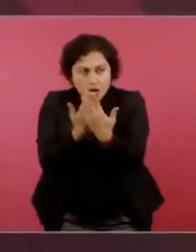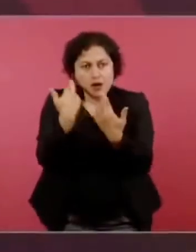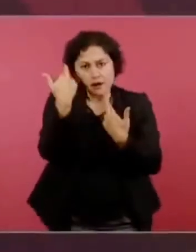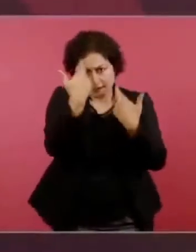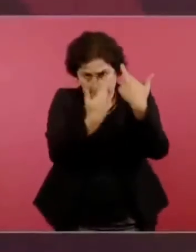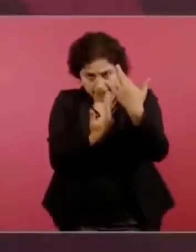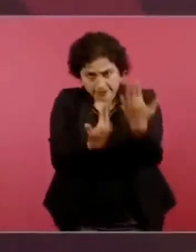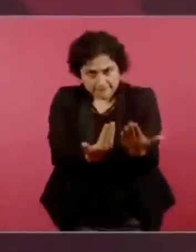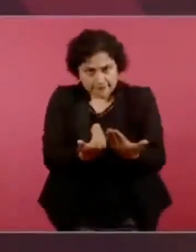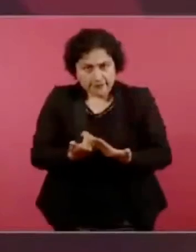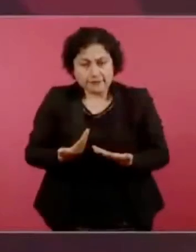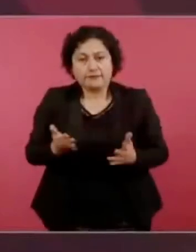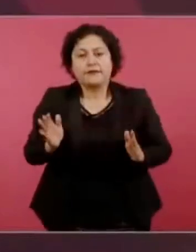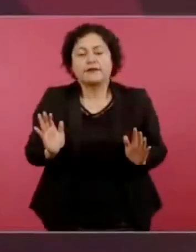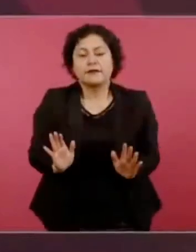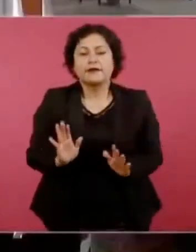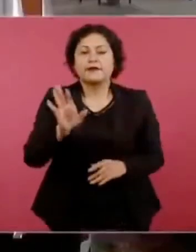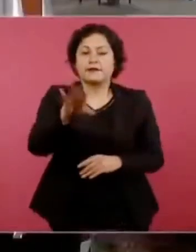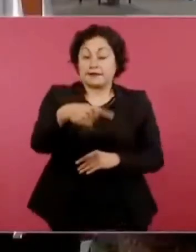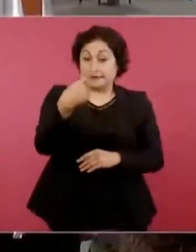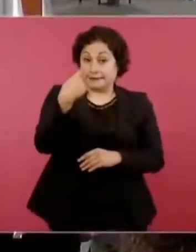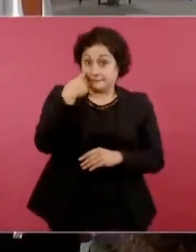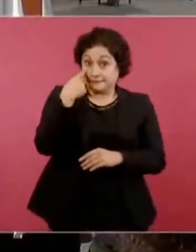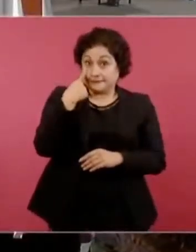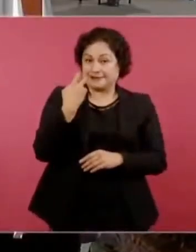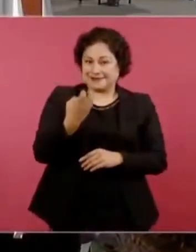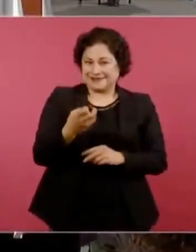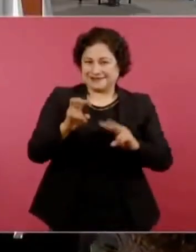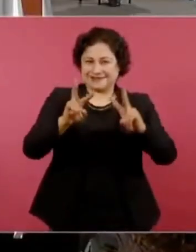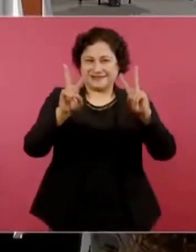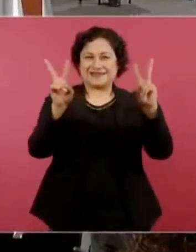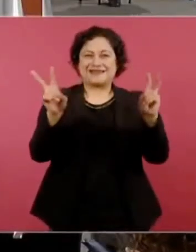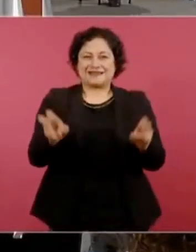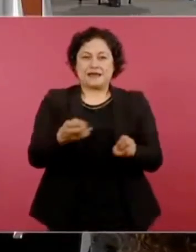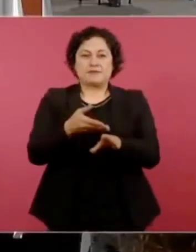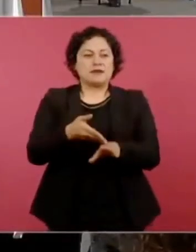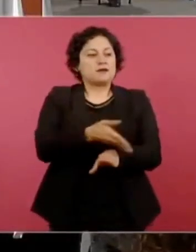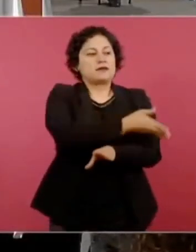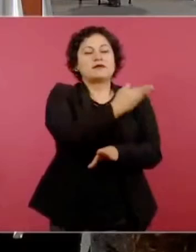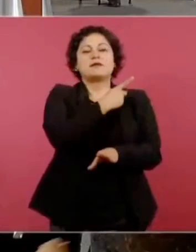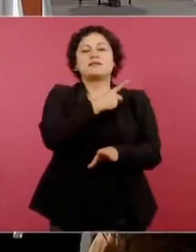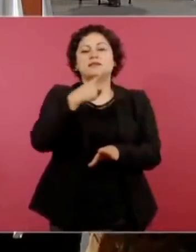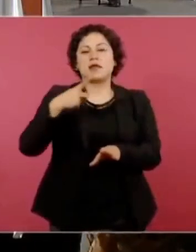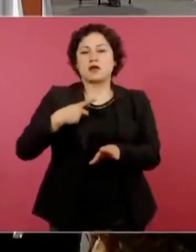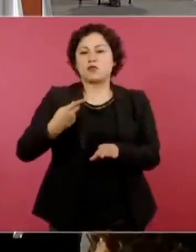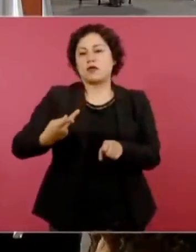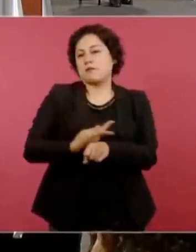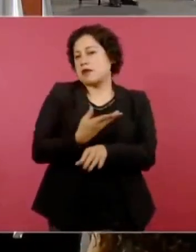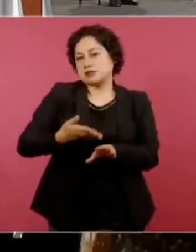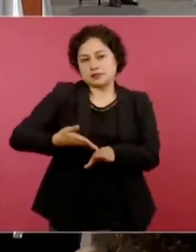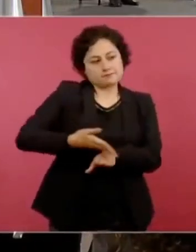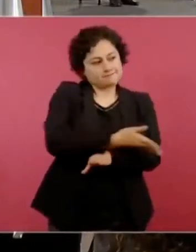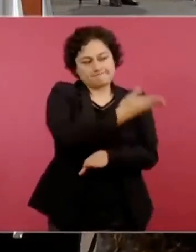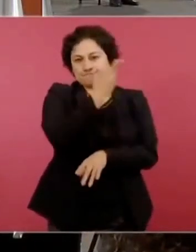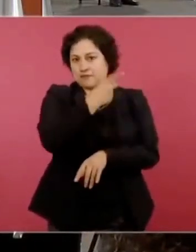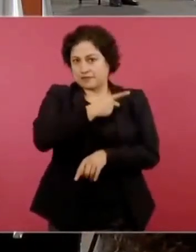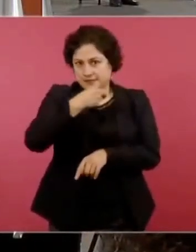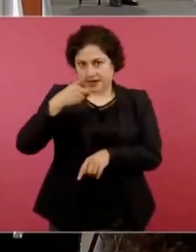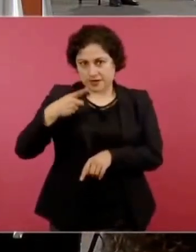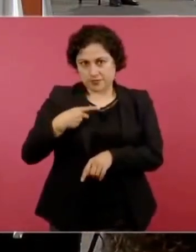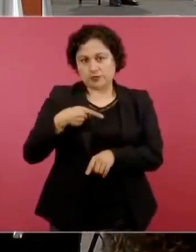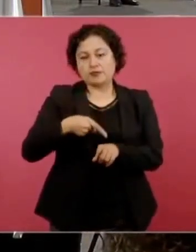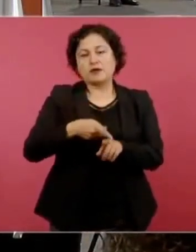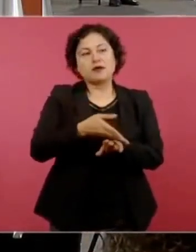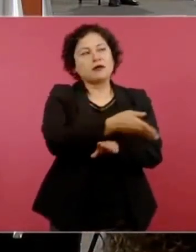Estamos hablando del adeudo anterior, pasado, el que viene